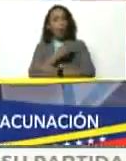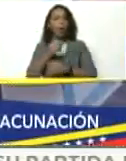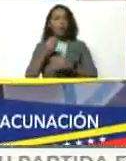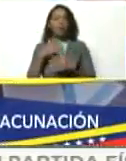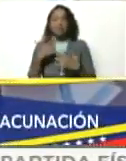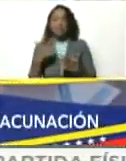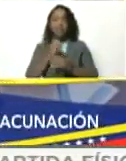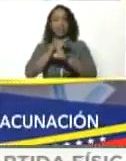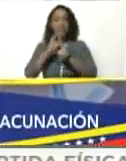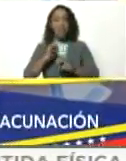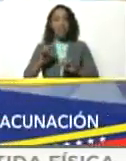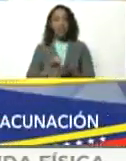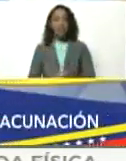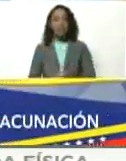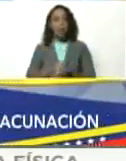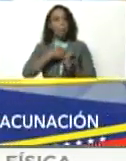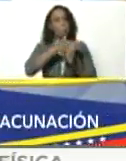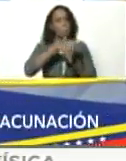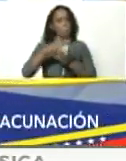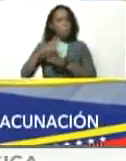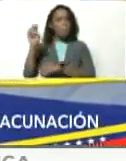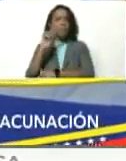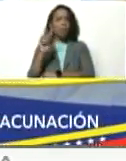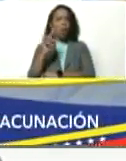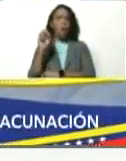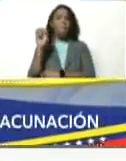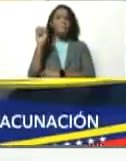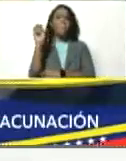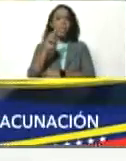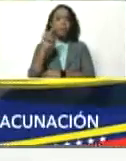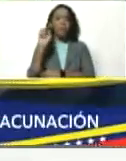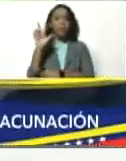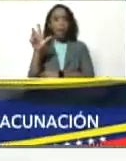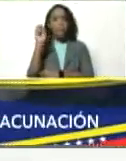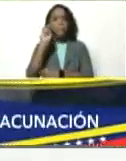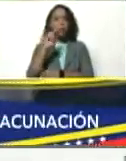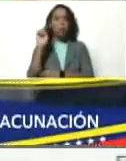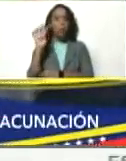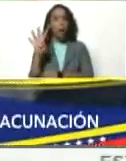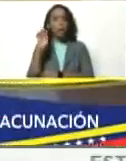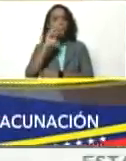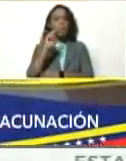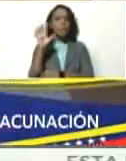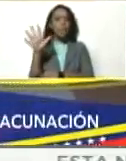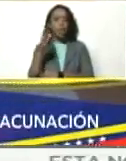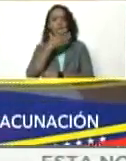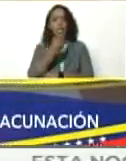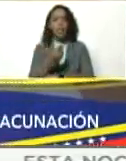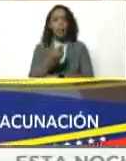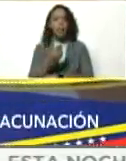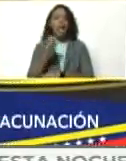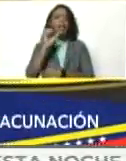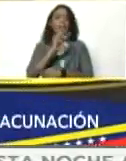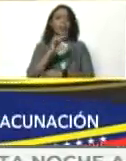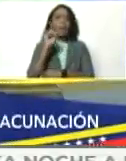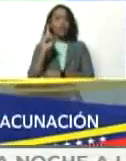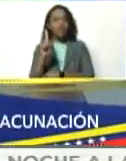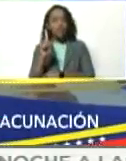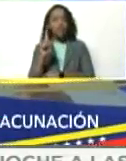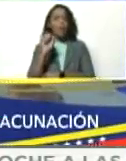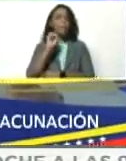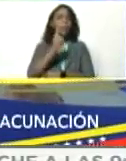felicidad. Compartiendo el 22, el 23, el 24 de diciembre, el 25. Compartiendo el 31 de diciembre, el